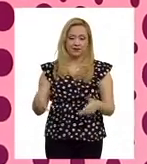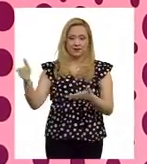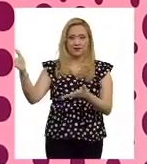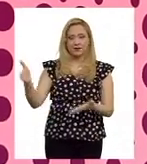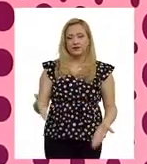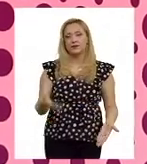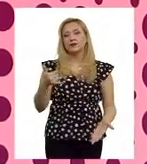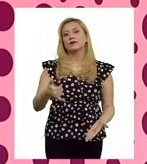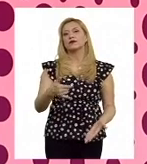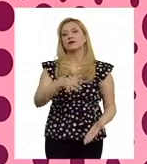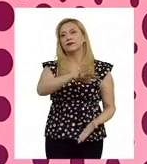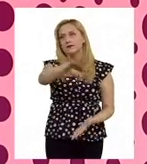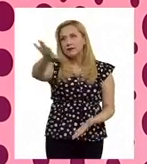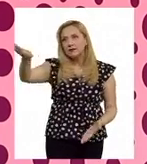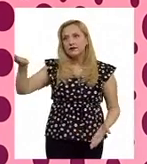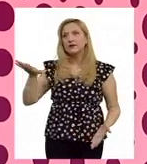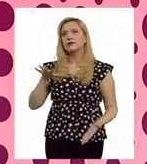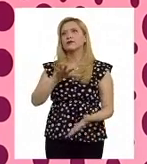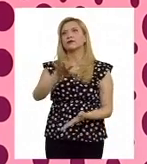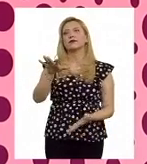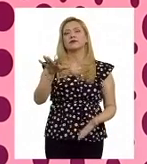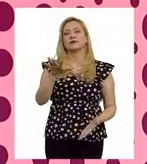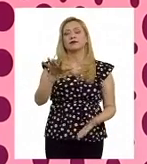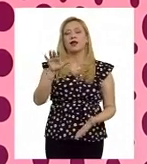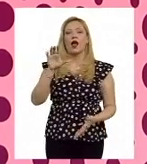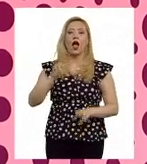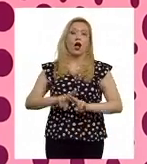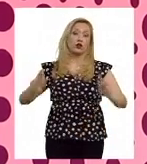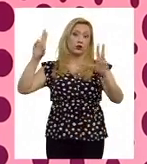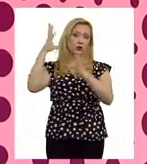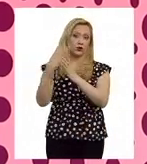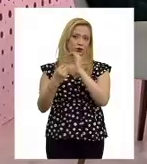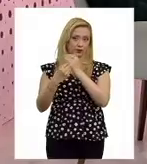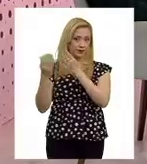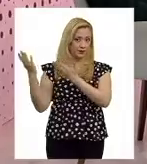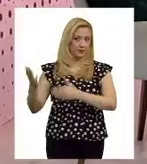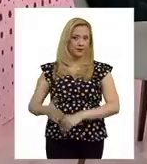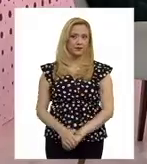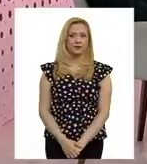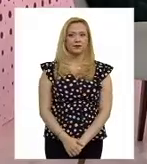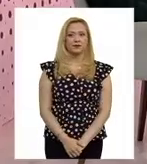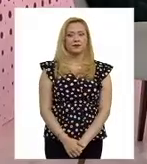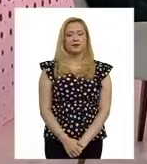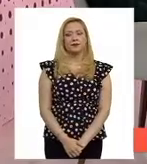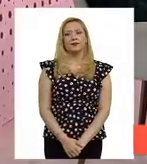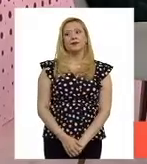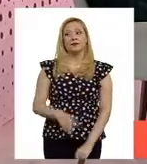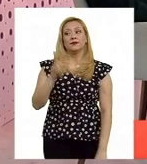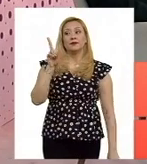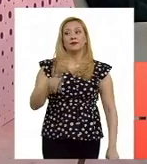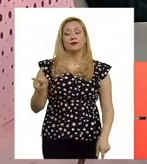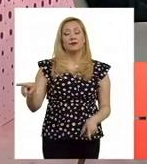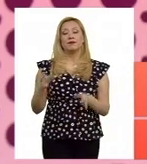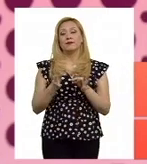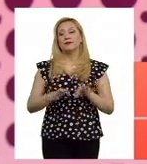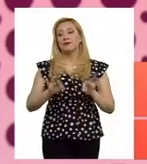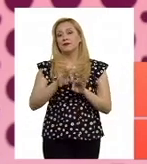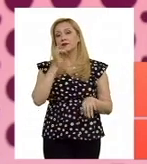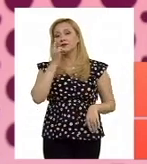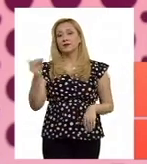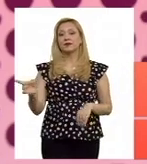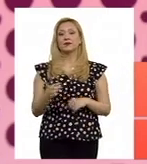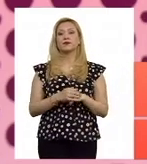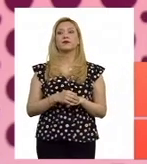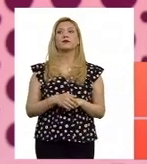digamos, como para agencias tal como la ACNUR. No, y yo quisiera retomar una parte importante, lo